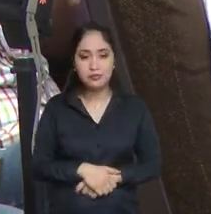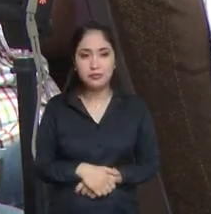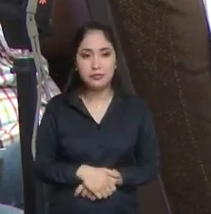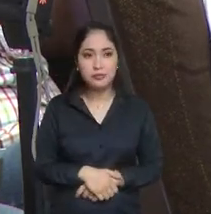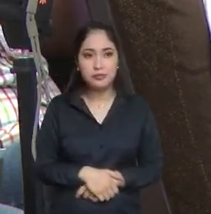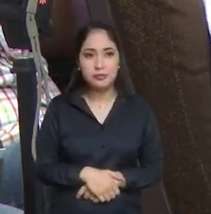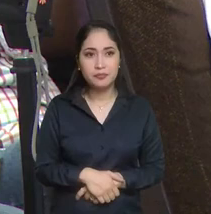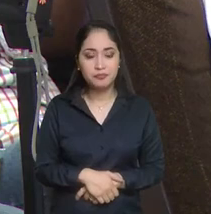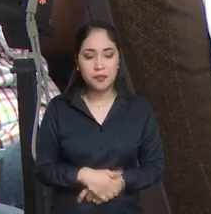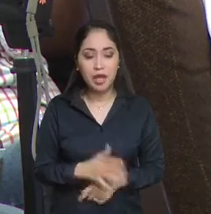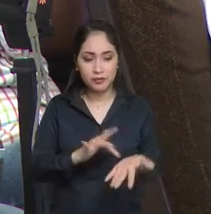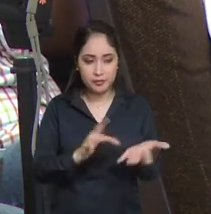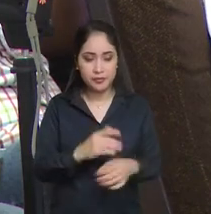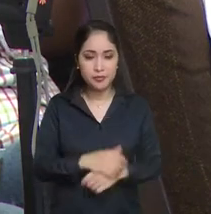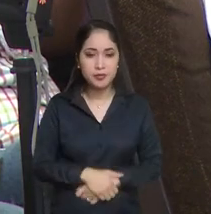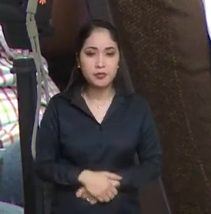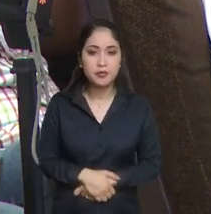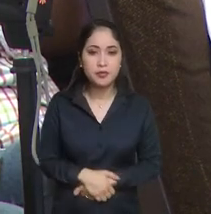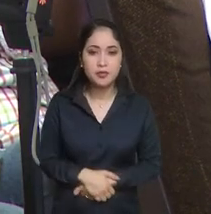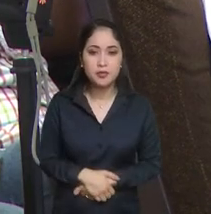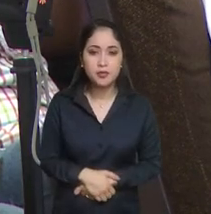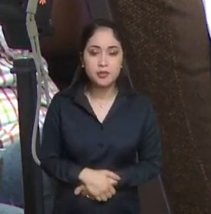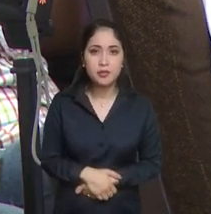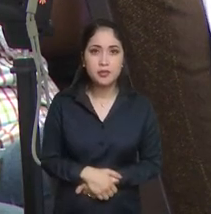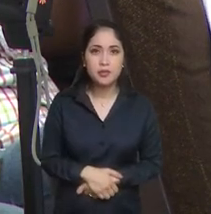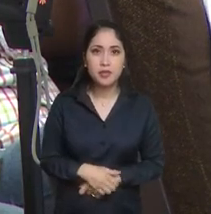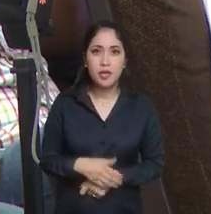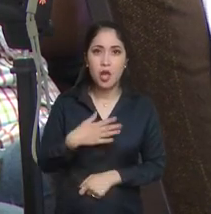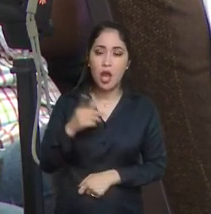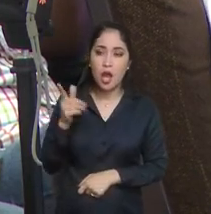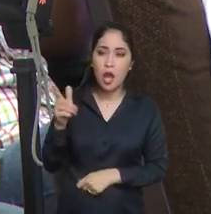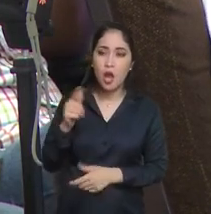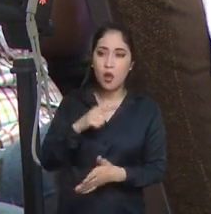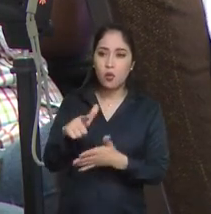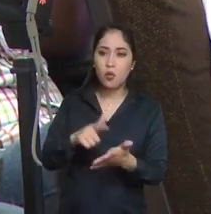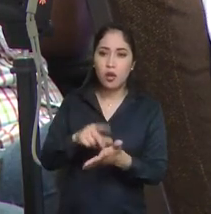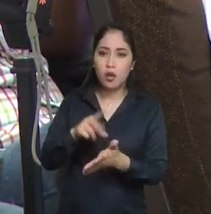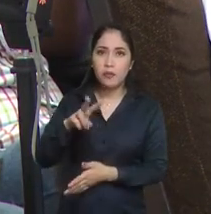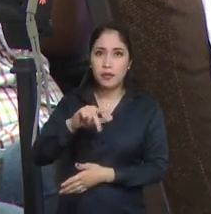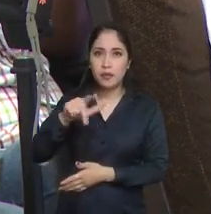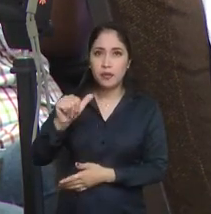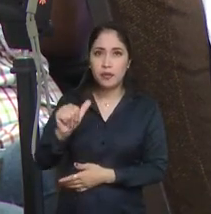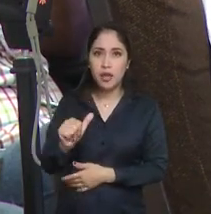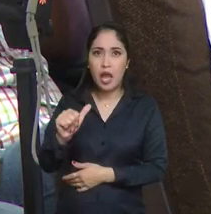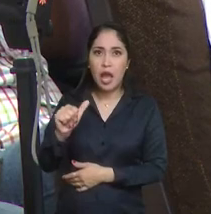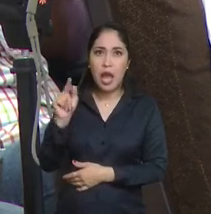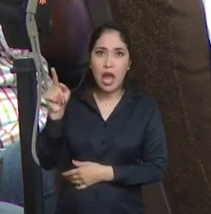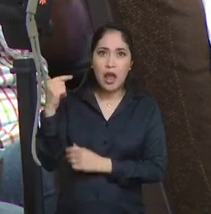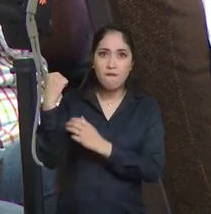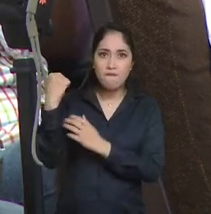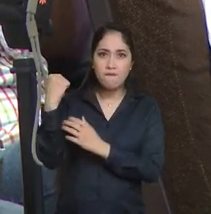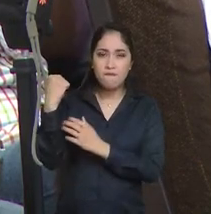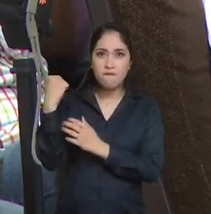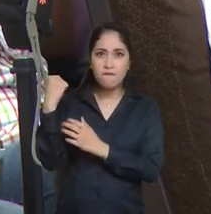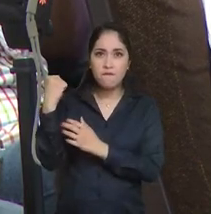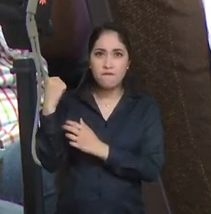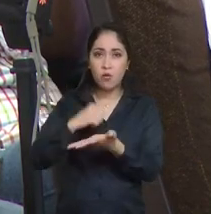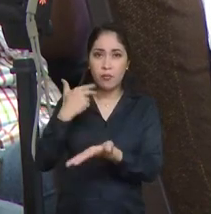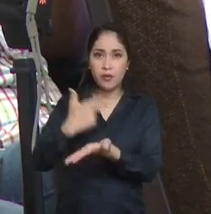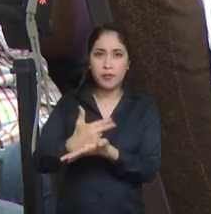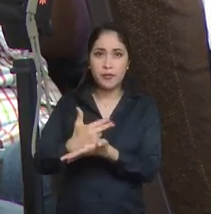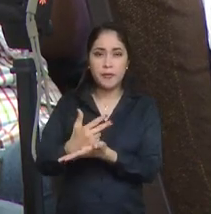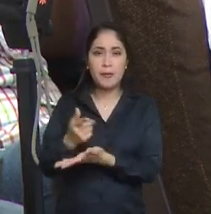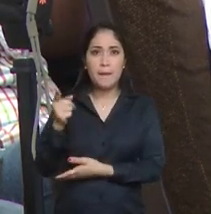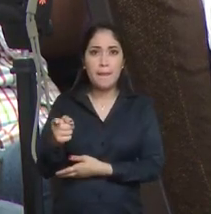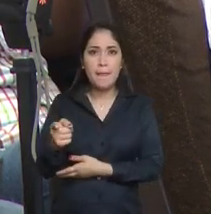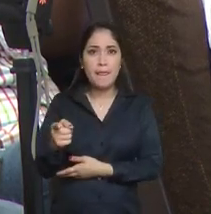Gracias. En el caso de Ahome y el Fuerte, gobernador, un asunto que se está haciendo un tanto recurrente son los accidentes en